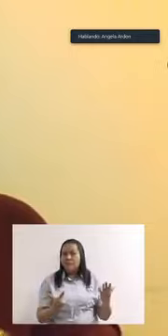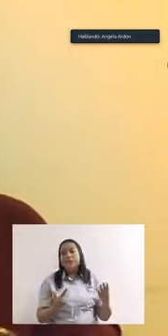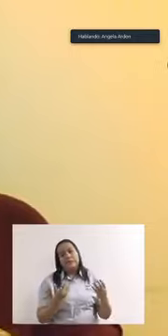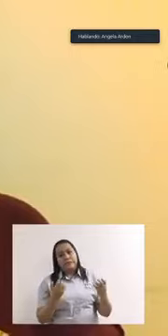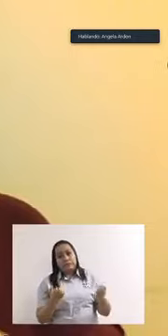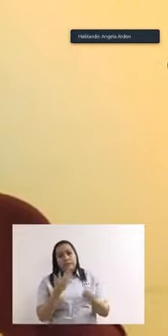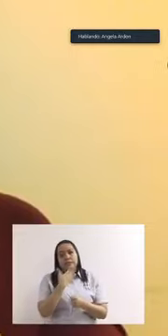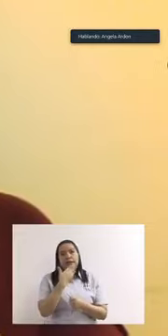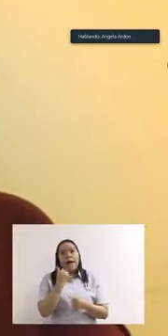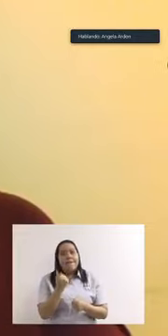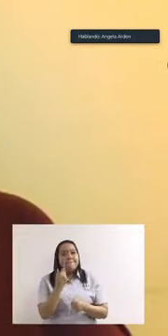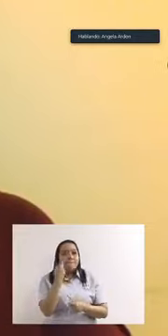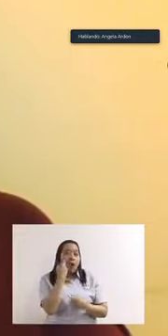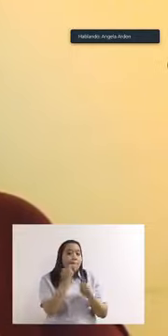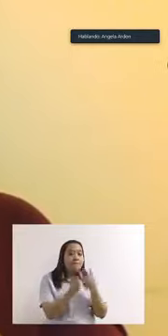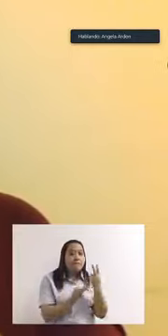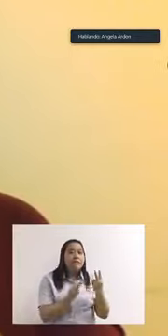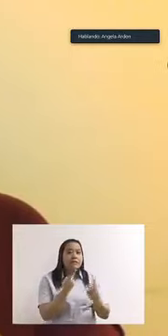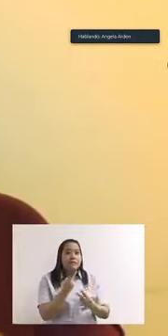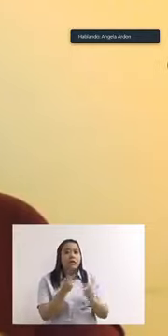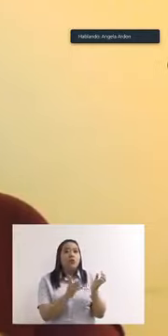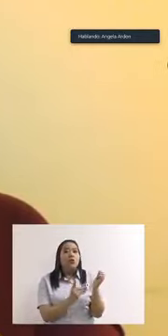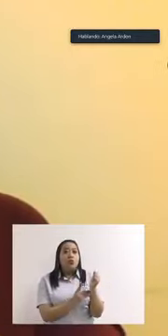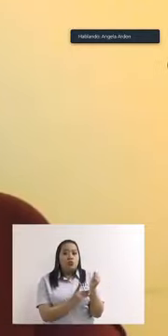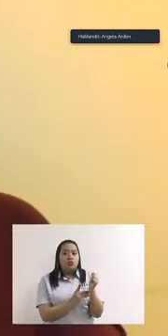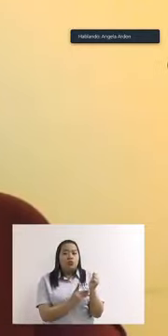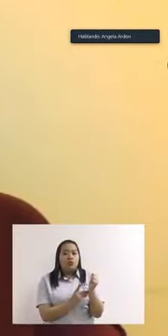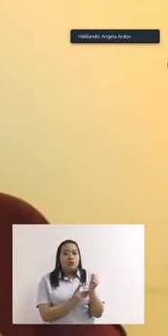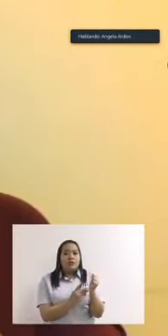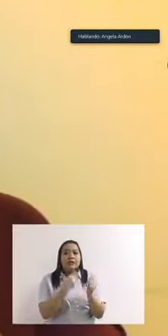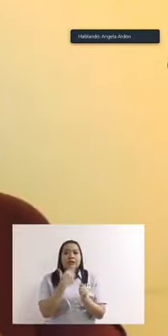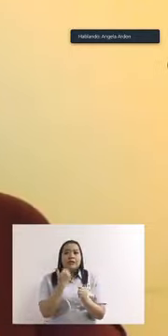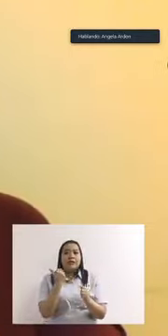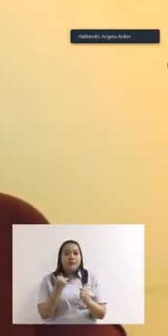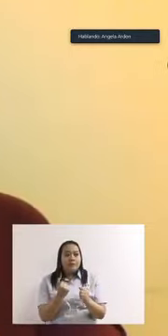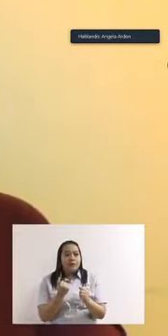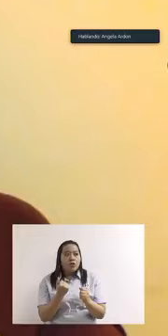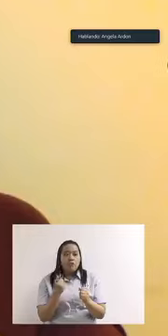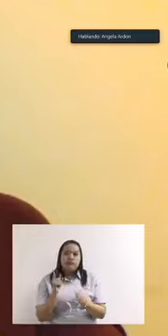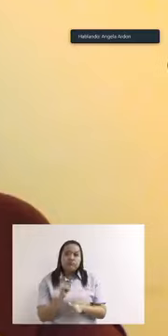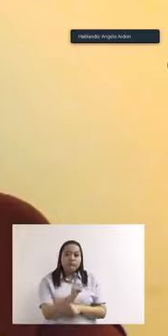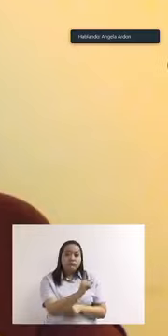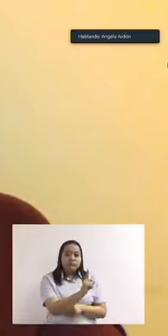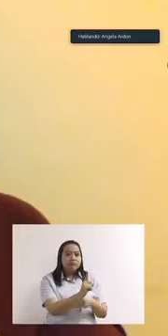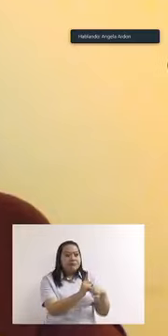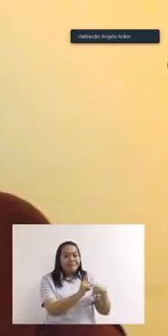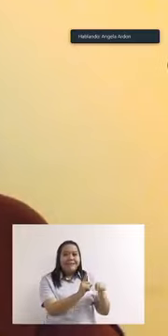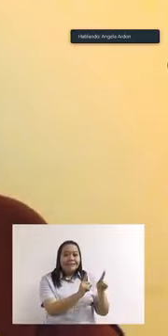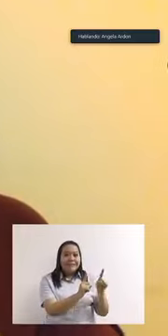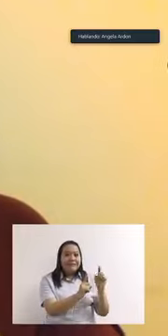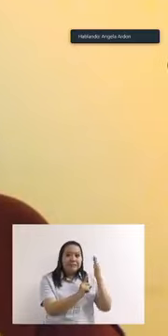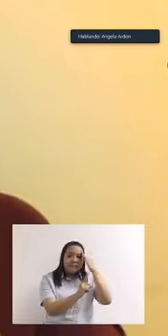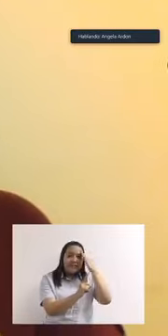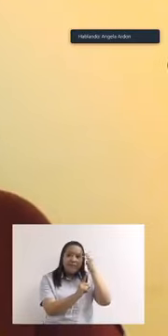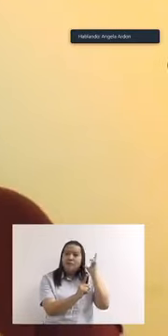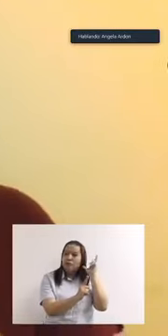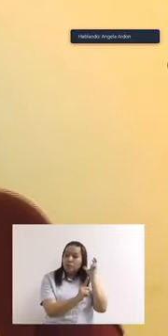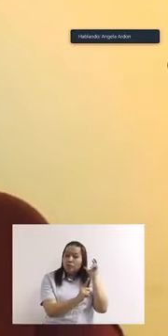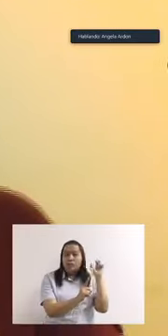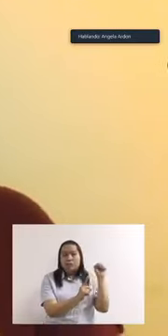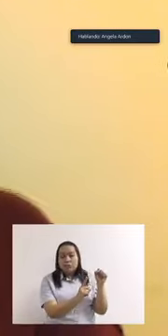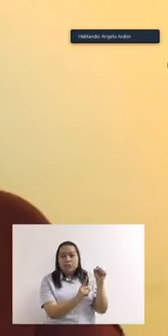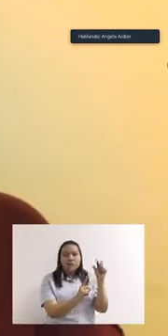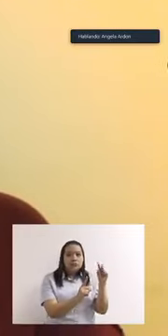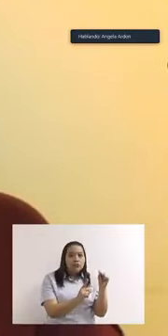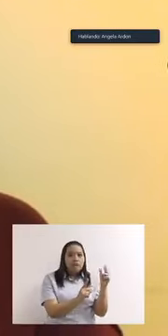darle la oportunidad a todos de poder saber si me escuchan bien o no. No sé, Alan, si tú me apoyas en